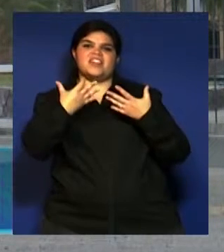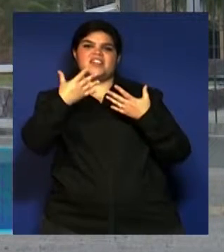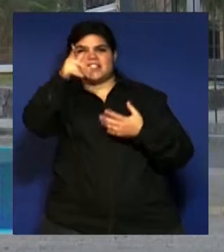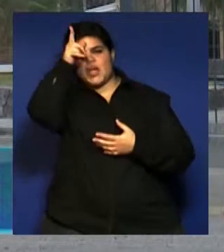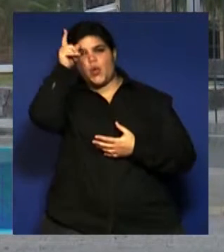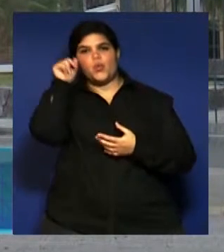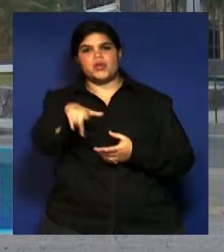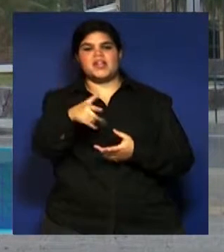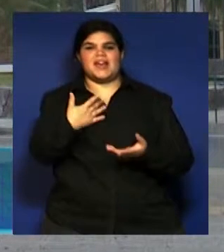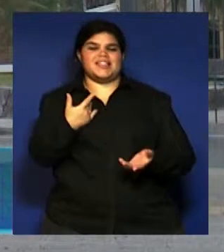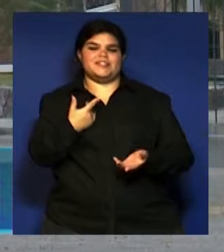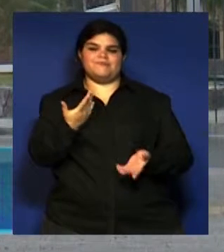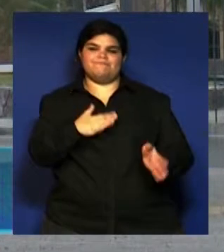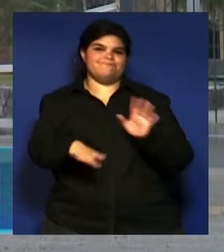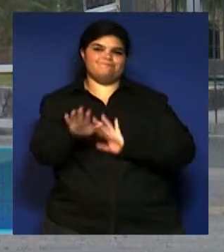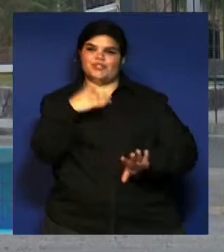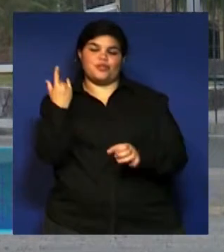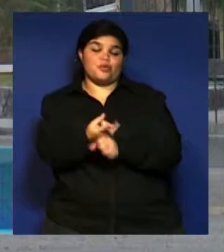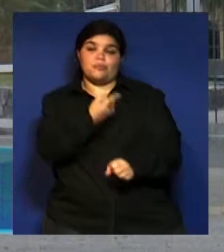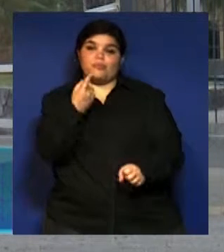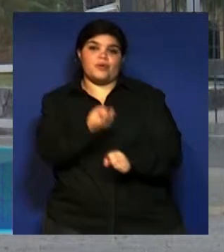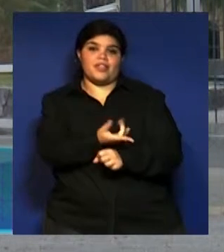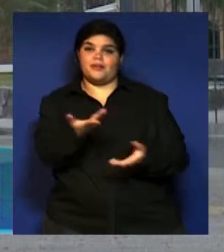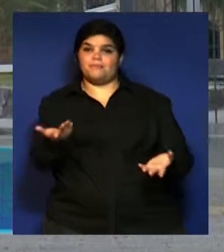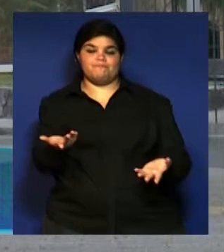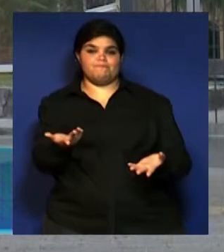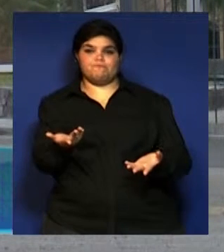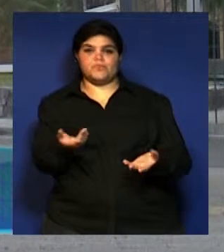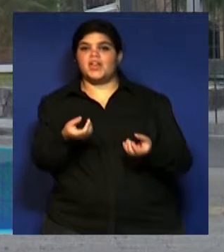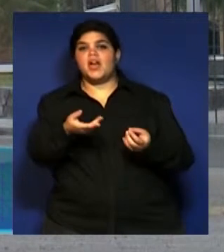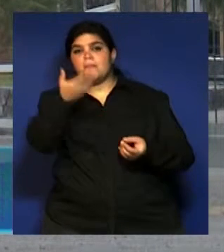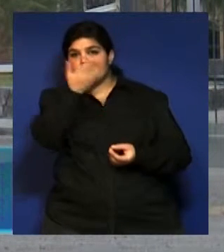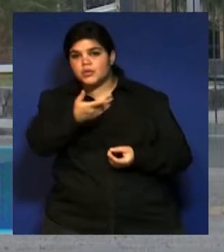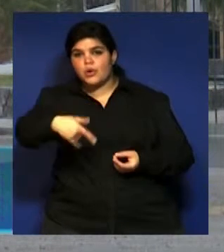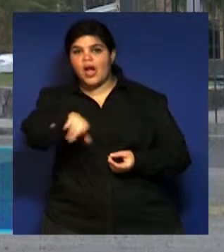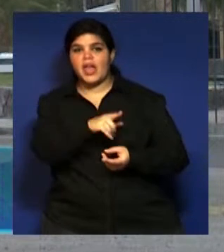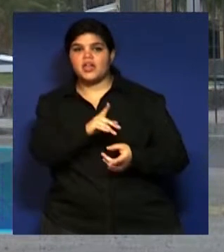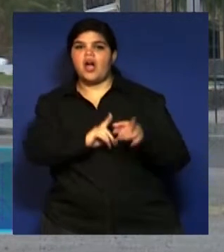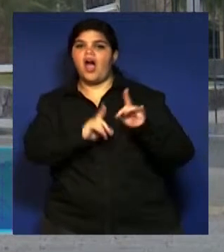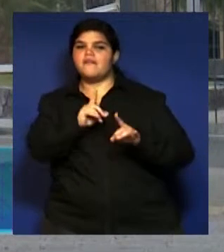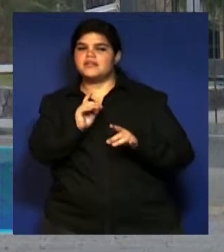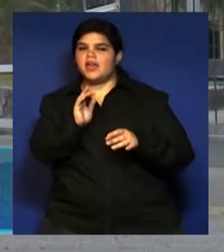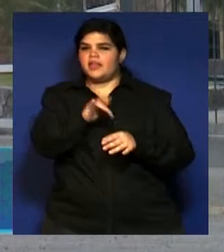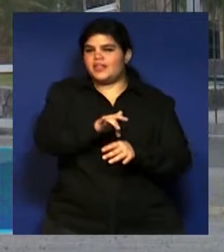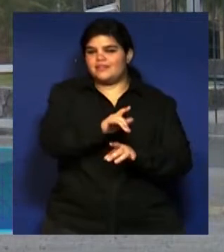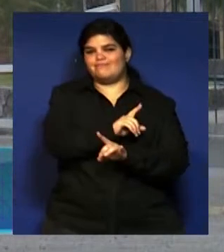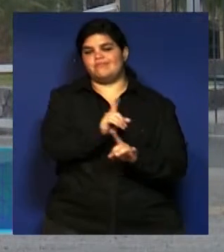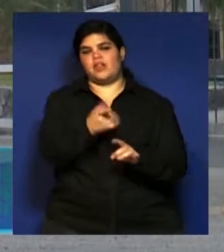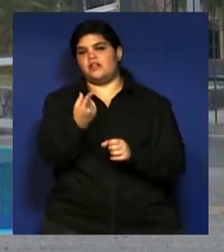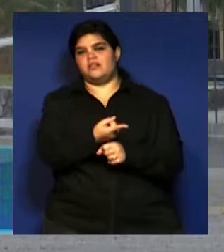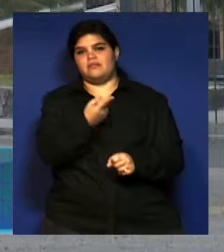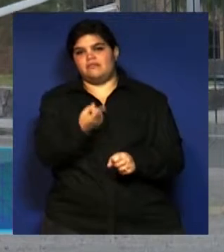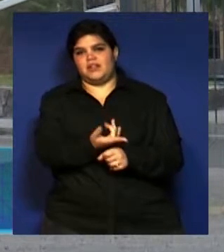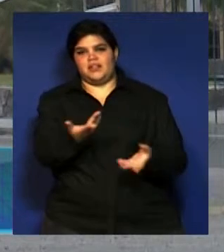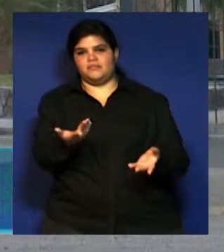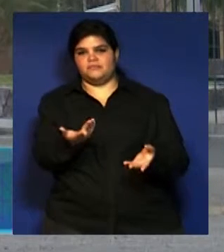no podríamos hacer nada si estamos pendientes de que alguien va a meterse ahí. También sufrir inseguridad si alguien te mira